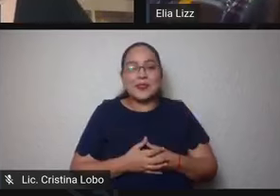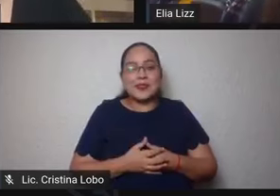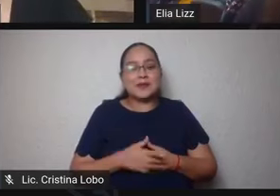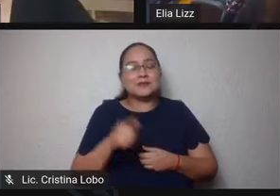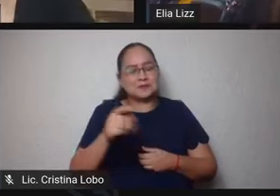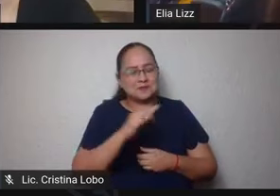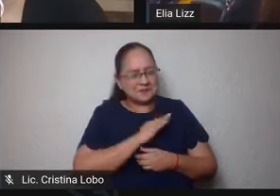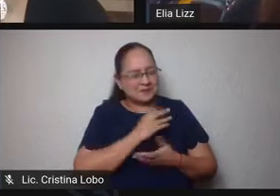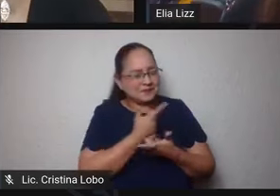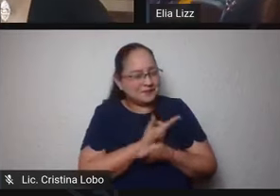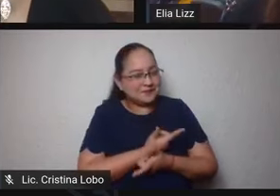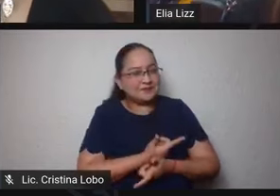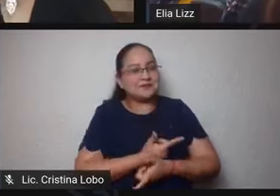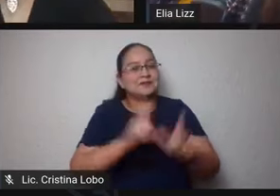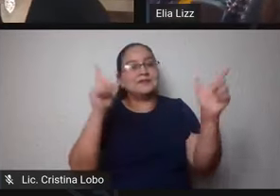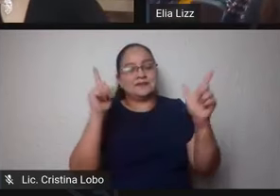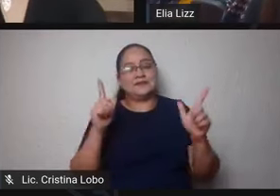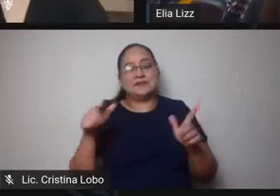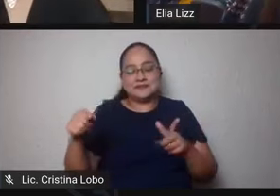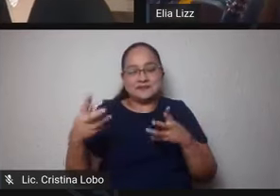suéltate, suéltate con tu pareja.